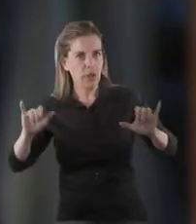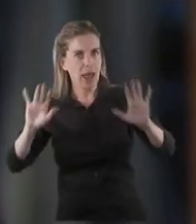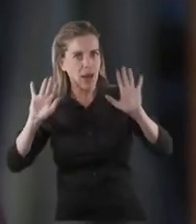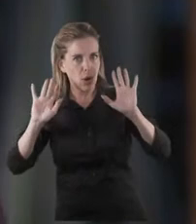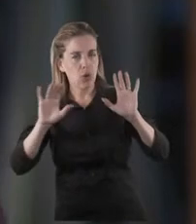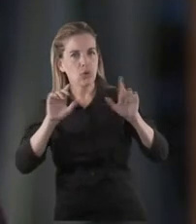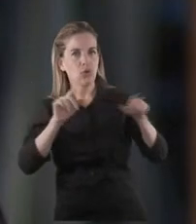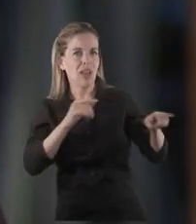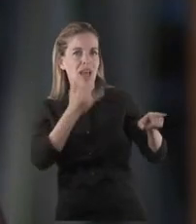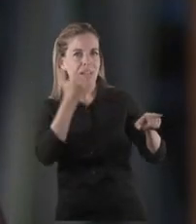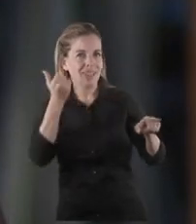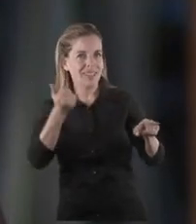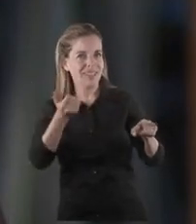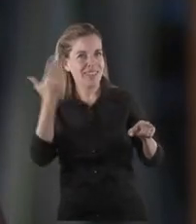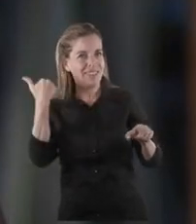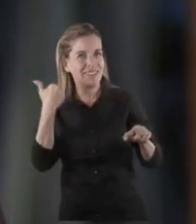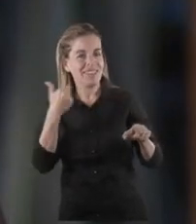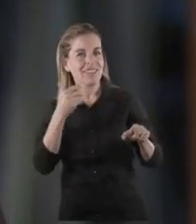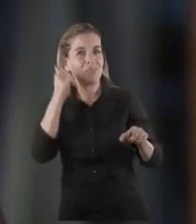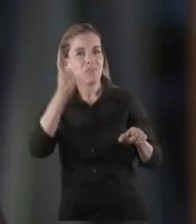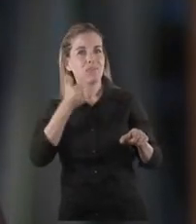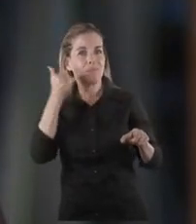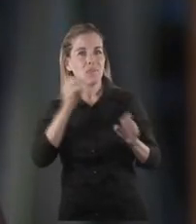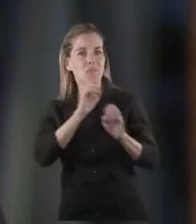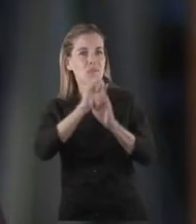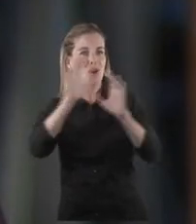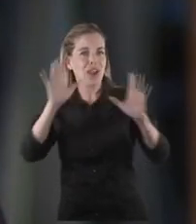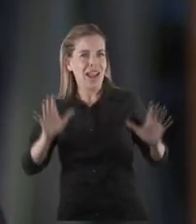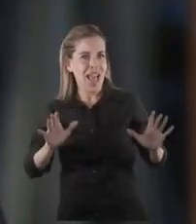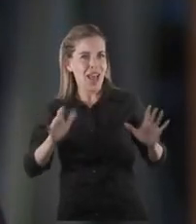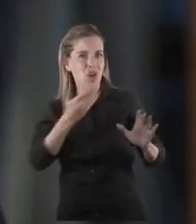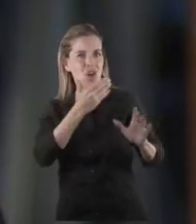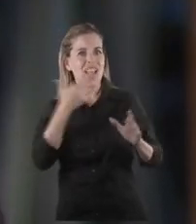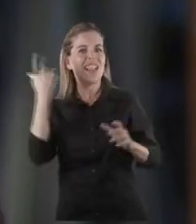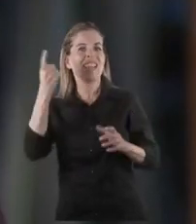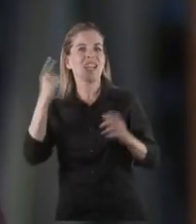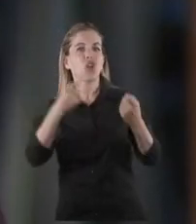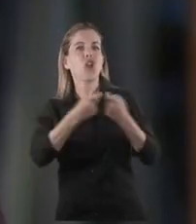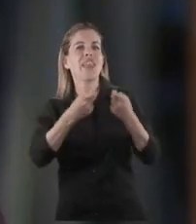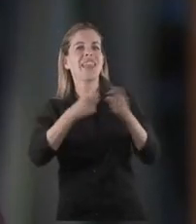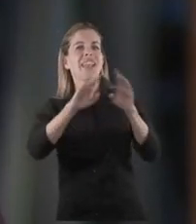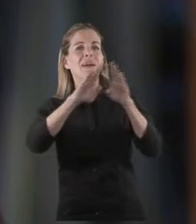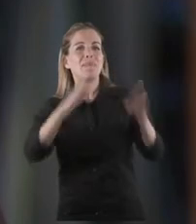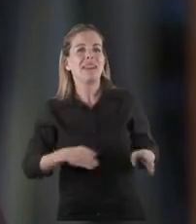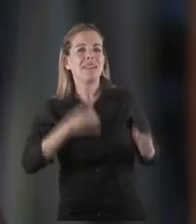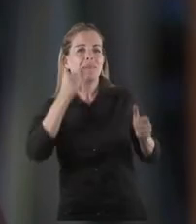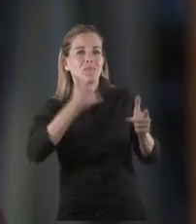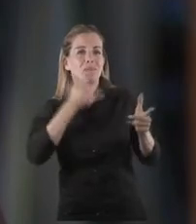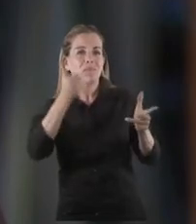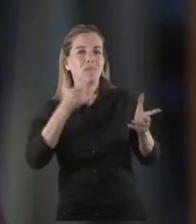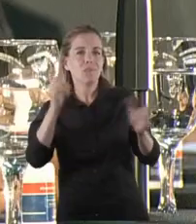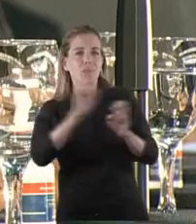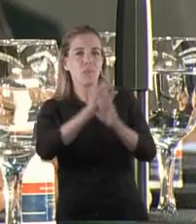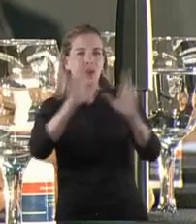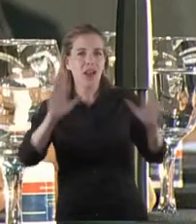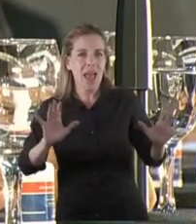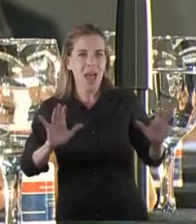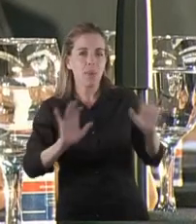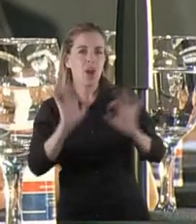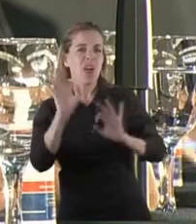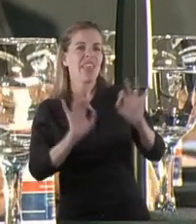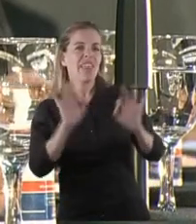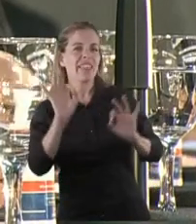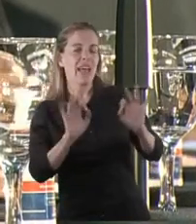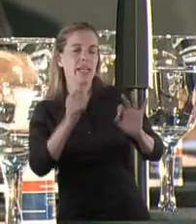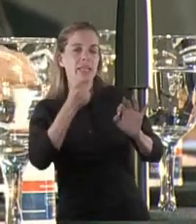claro. Fue muy claro en muchos de los conceptos que fue diciendo. Pero, por